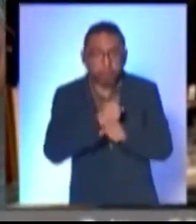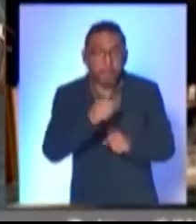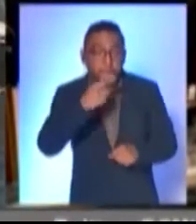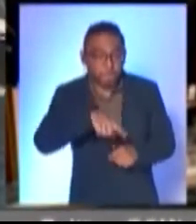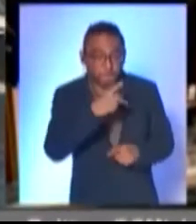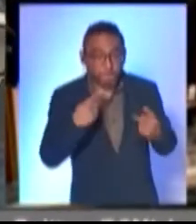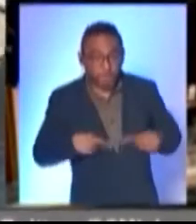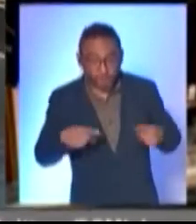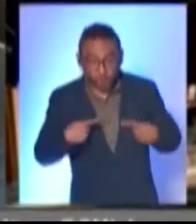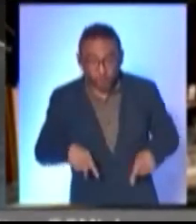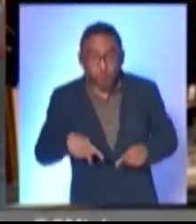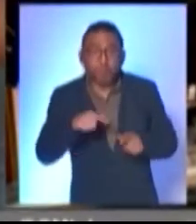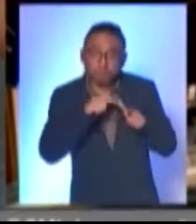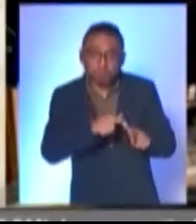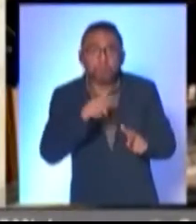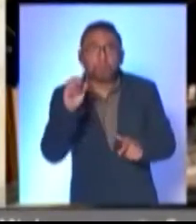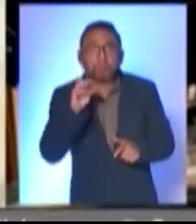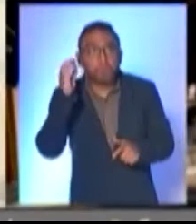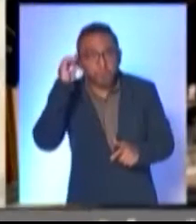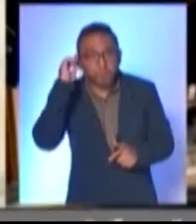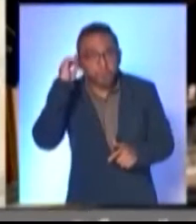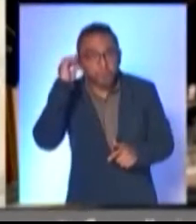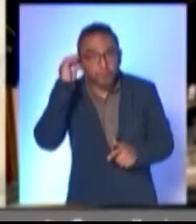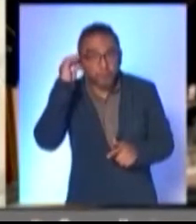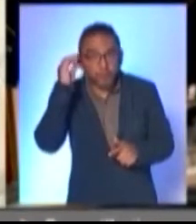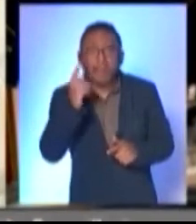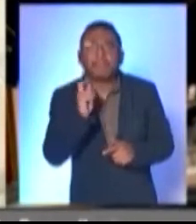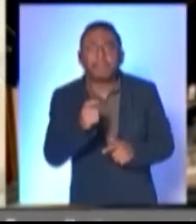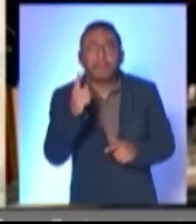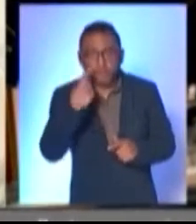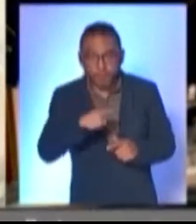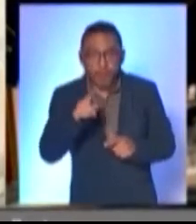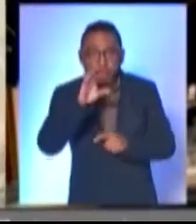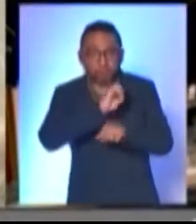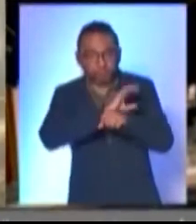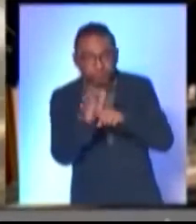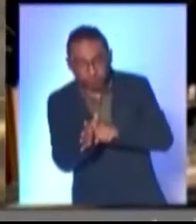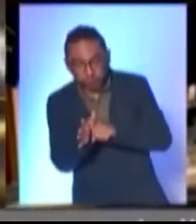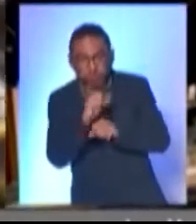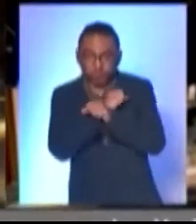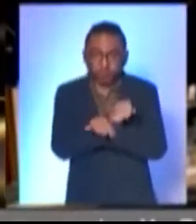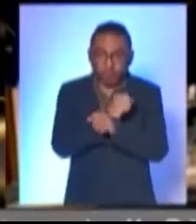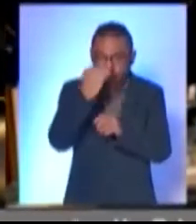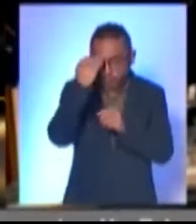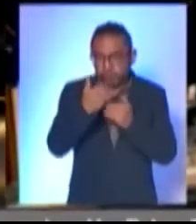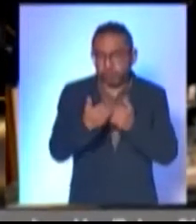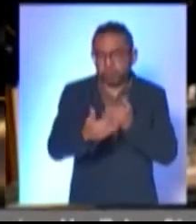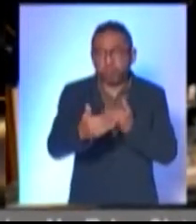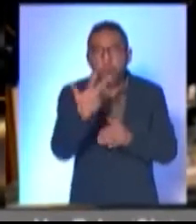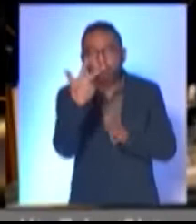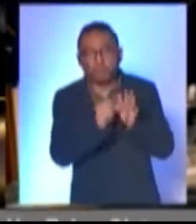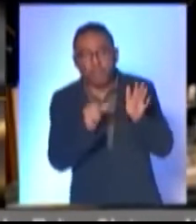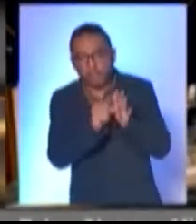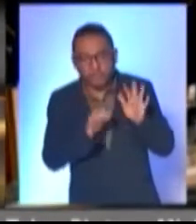que son inmunes y han pasado 8 meses, es que la inmunidad a COVID dura por lo menos 8 meses. Digo, a COVID, a las